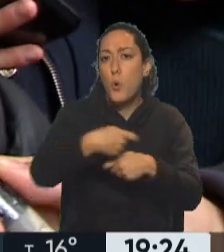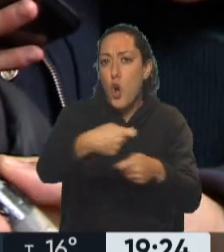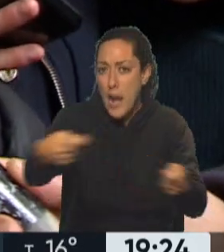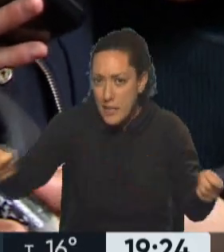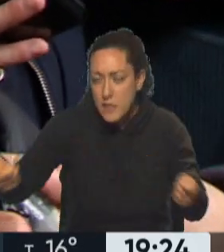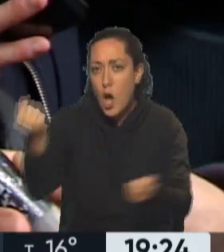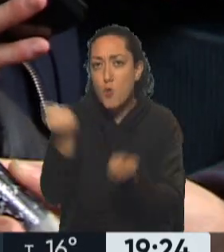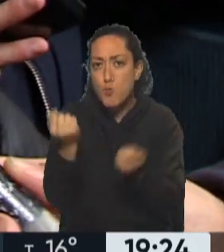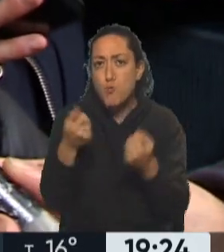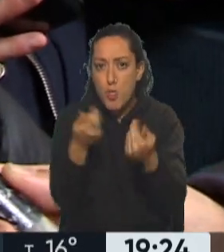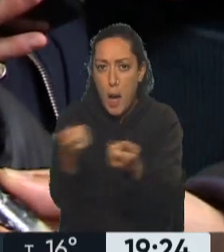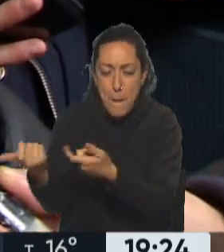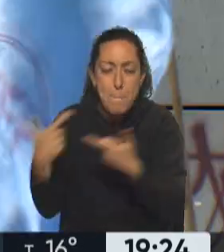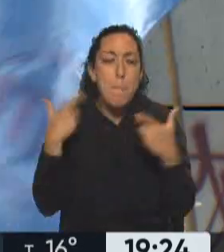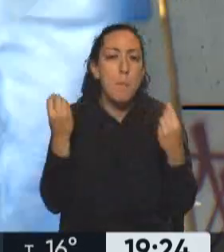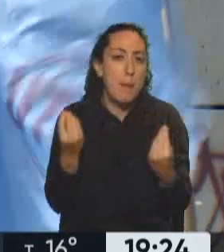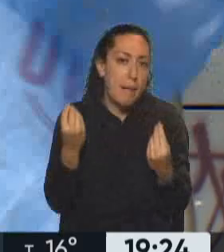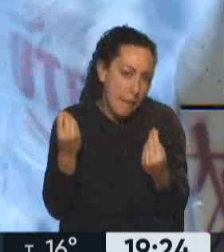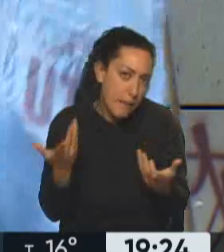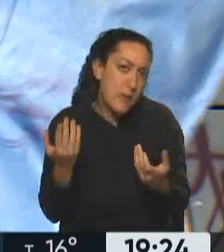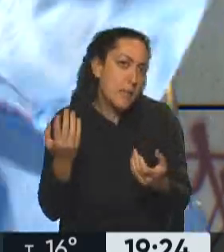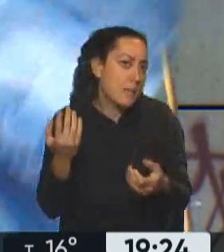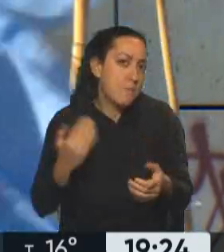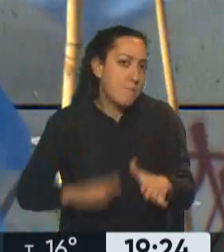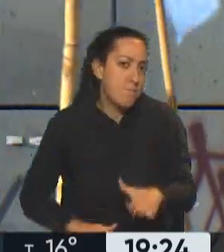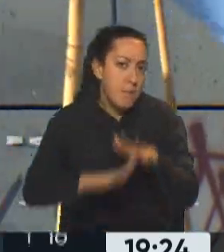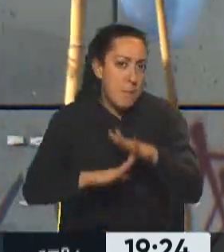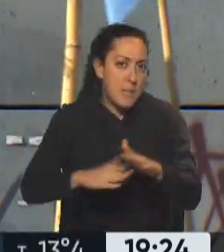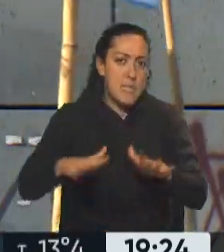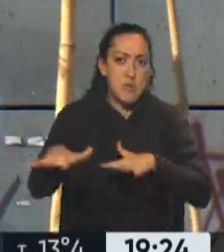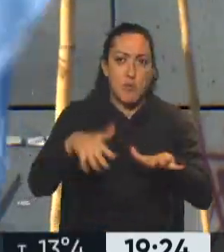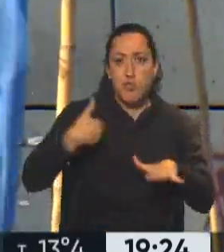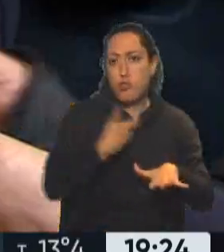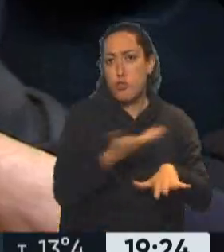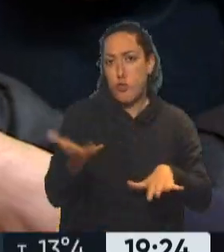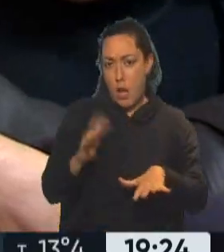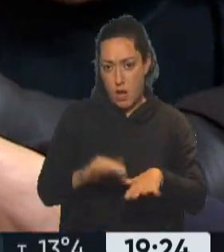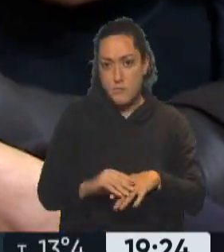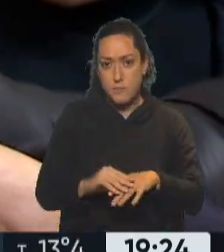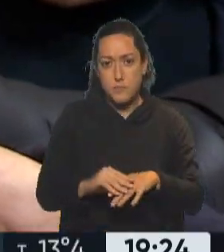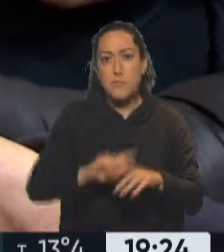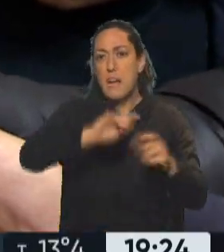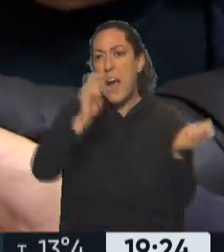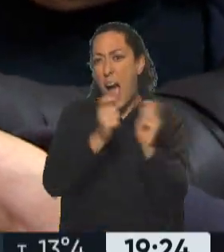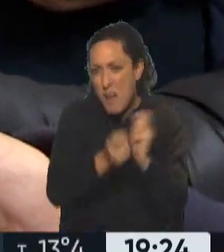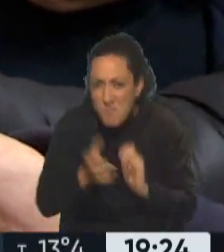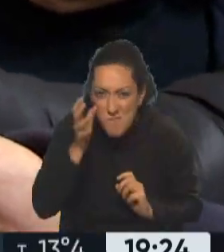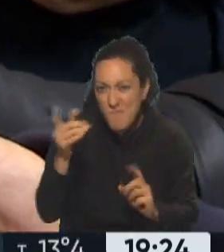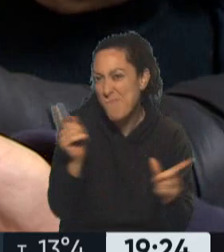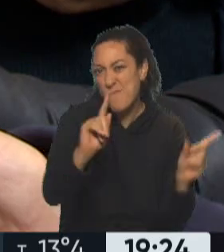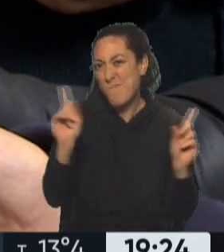los automovilistas, poniendo en primer lugar la situación social de nuestro pueblo. No se ven demasiados cambios y de hecho se